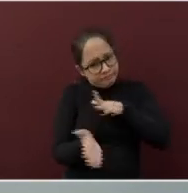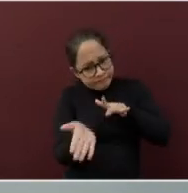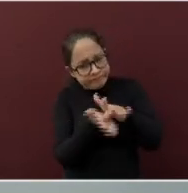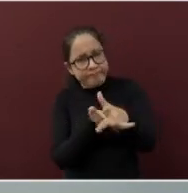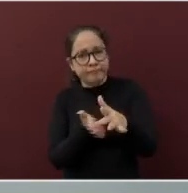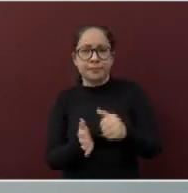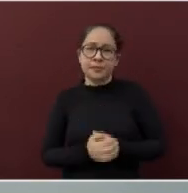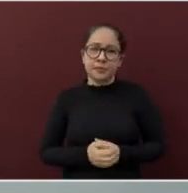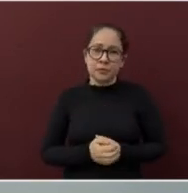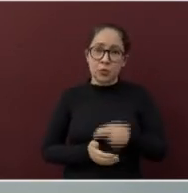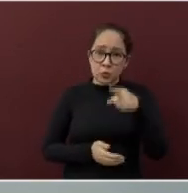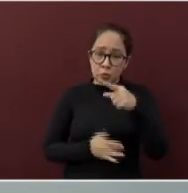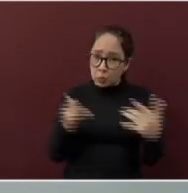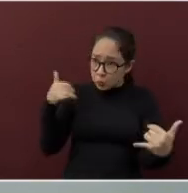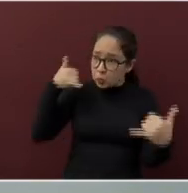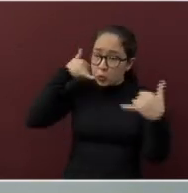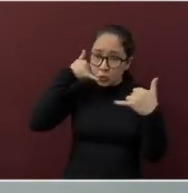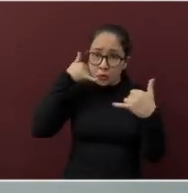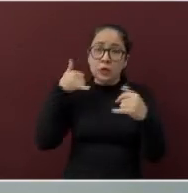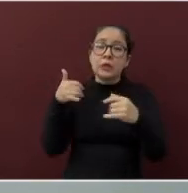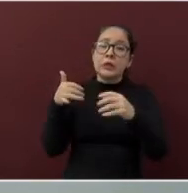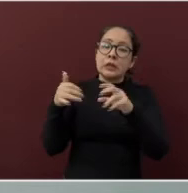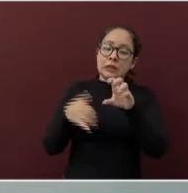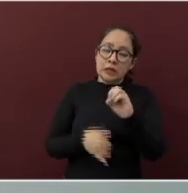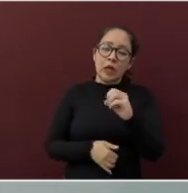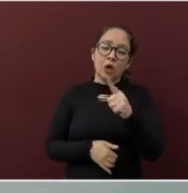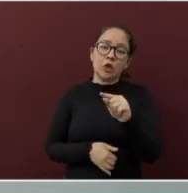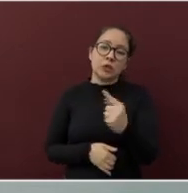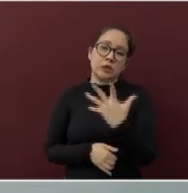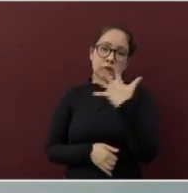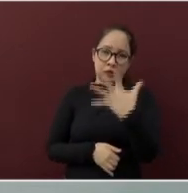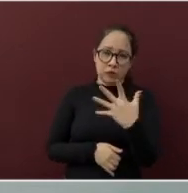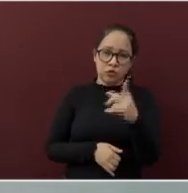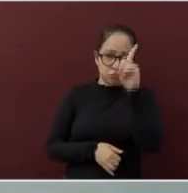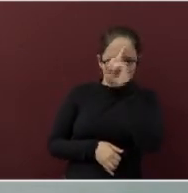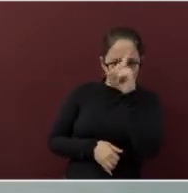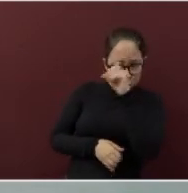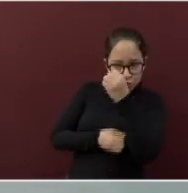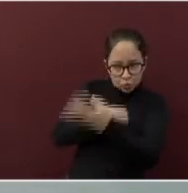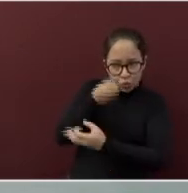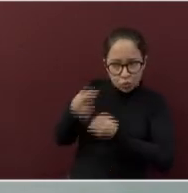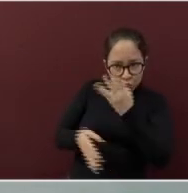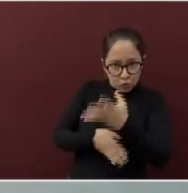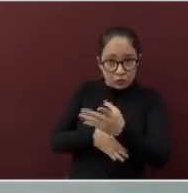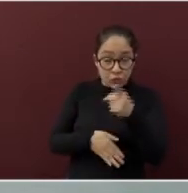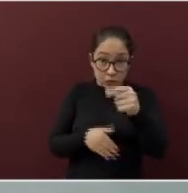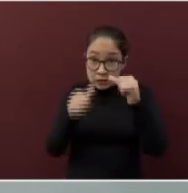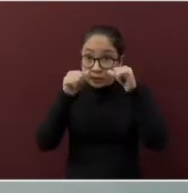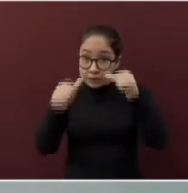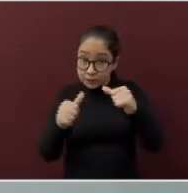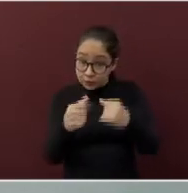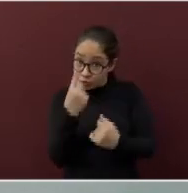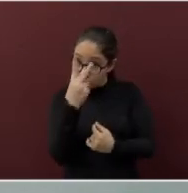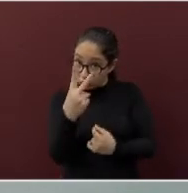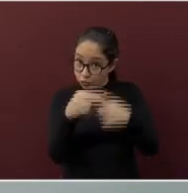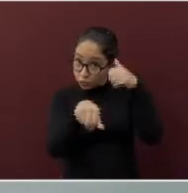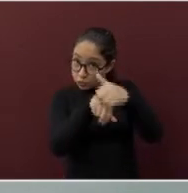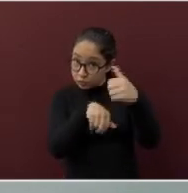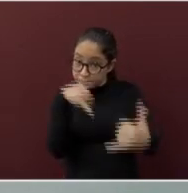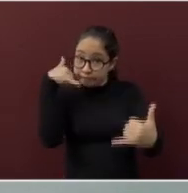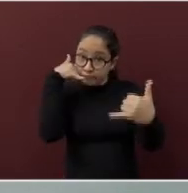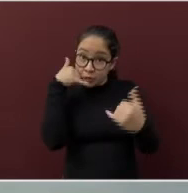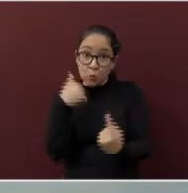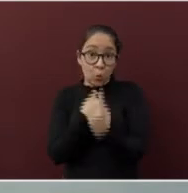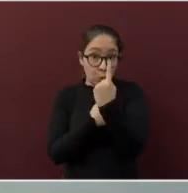puede llamar al 075 para recibir asesoría presten atención ya que he mencionado dos teléfonos el